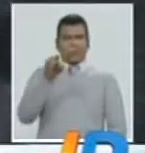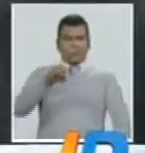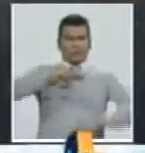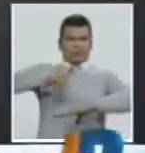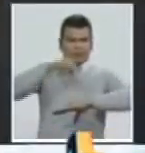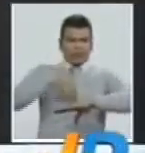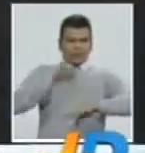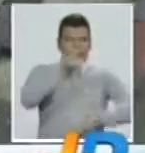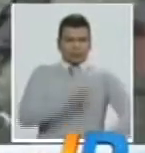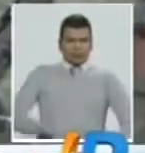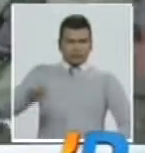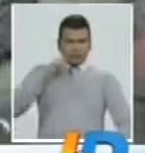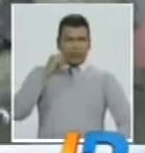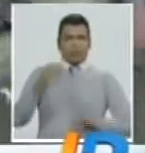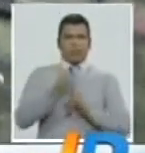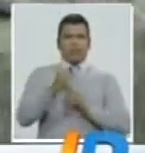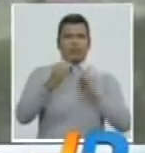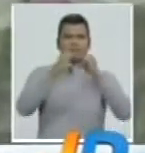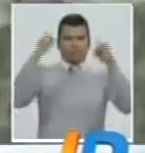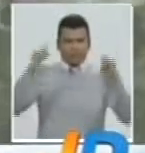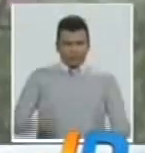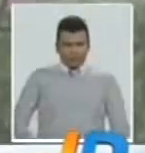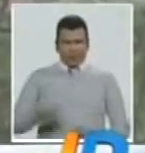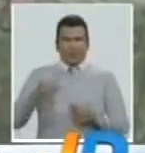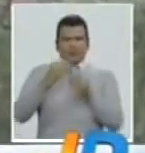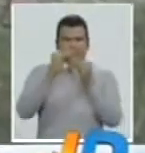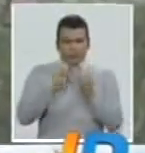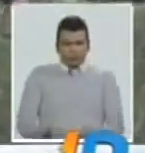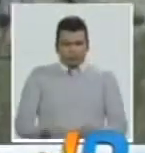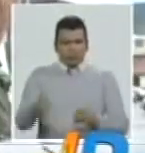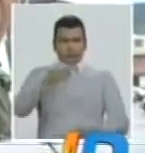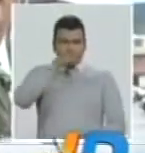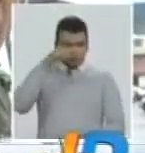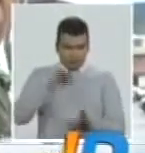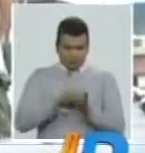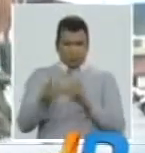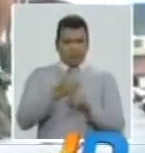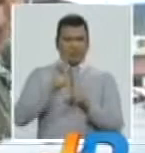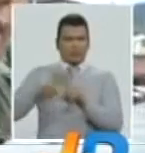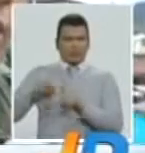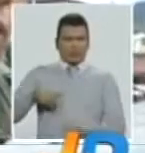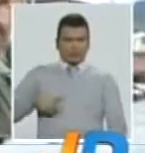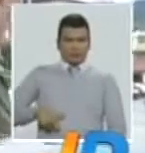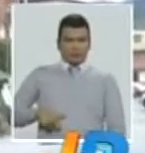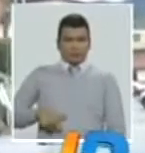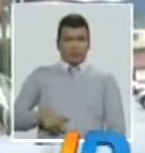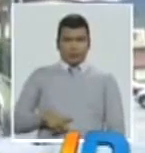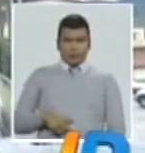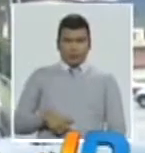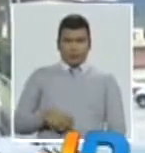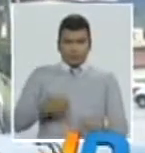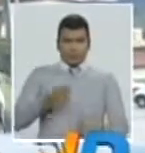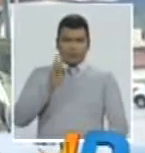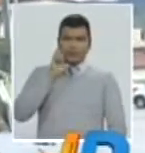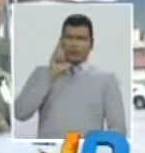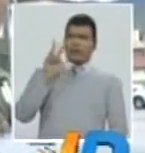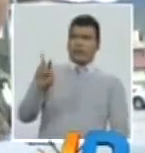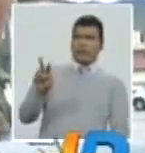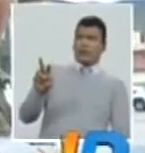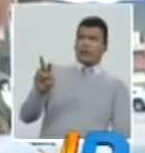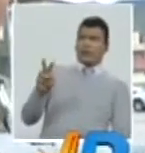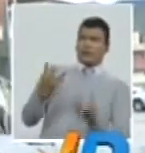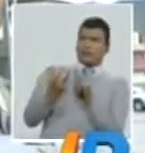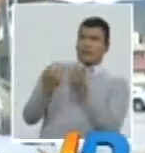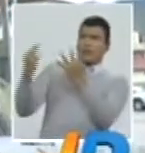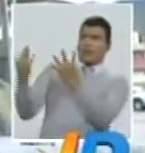para el procesamiento de cocaína y fue hallada una caleta con varios fusiles y explosivos. En el momento en que este señor ve a las